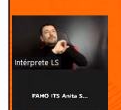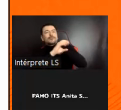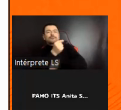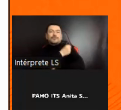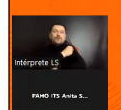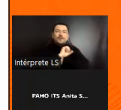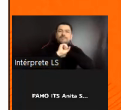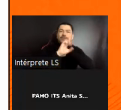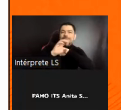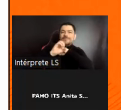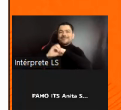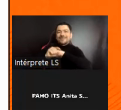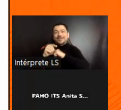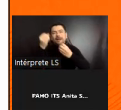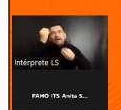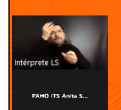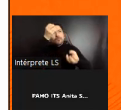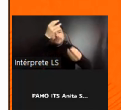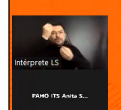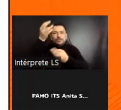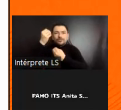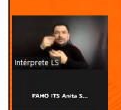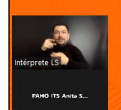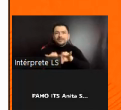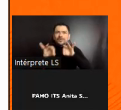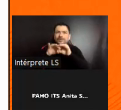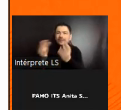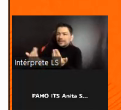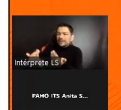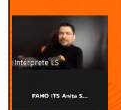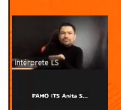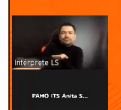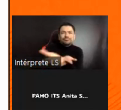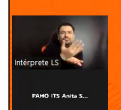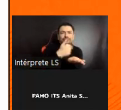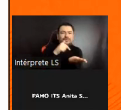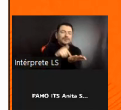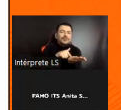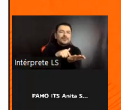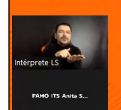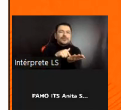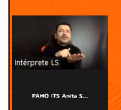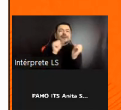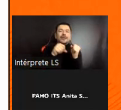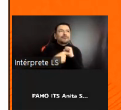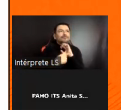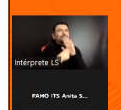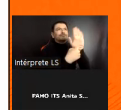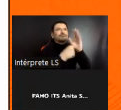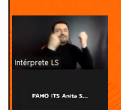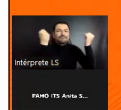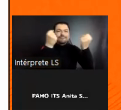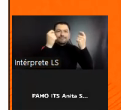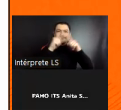datos cualitativos. Y mi último punto aquí es que la comunidad misma tiene